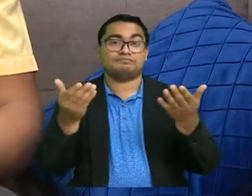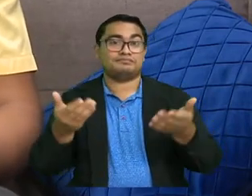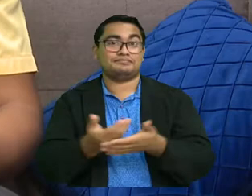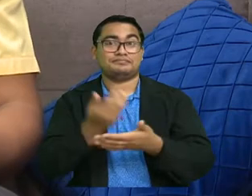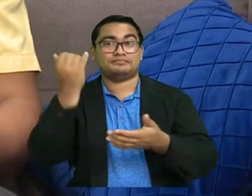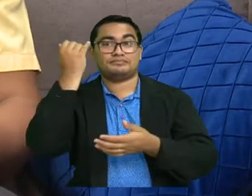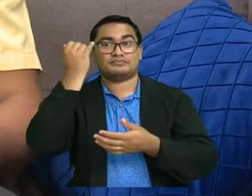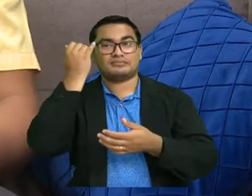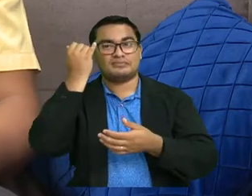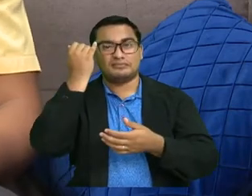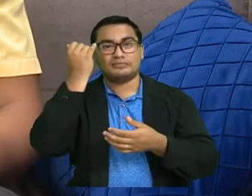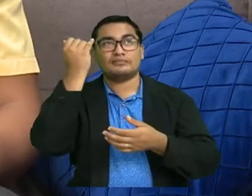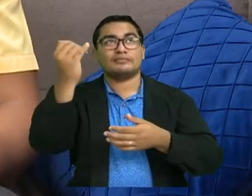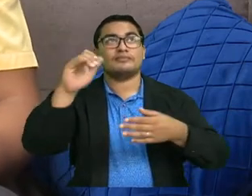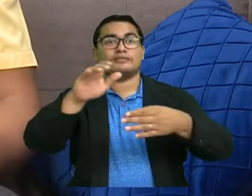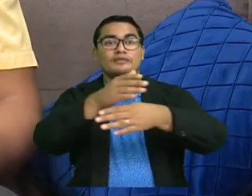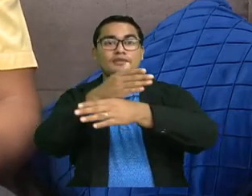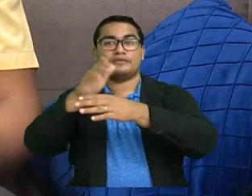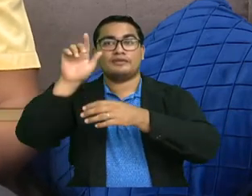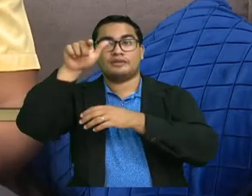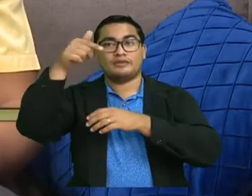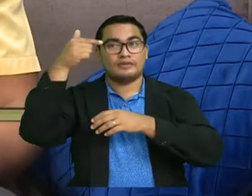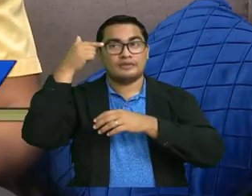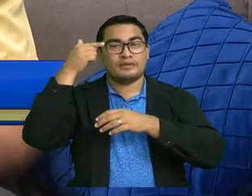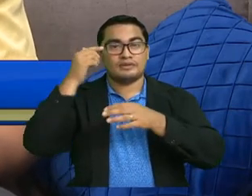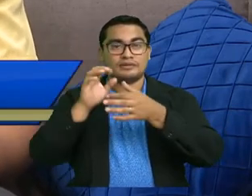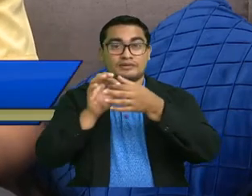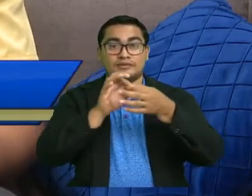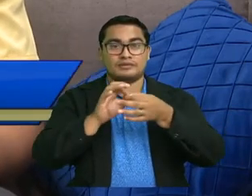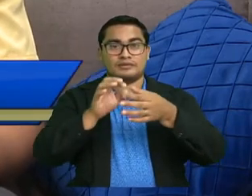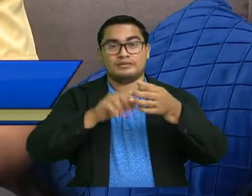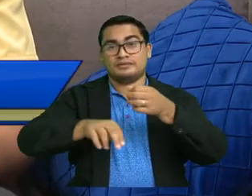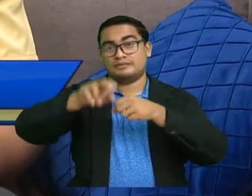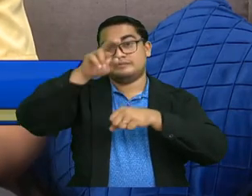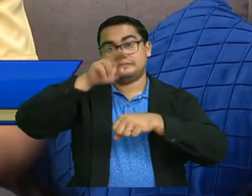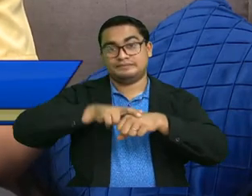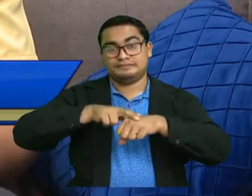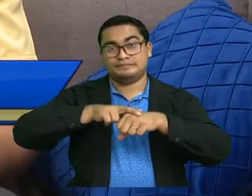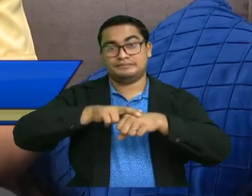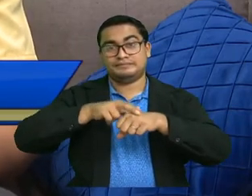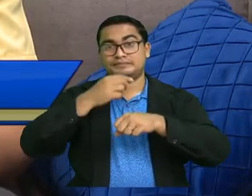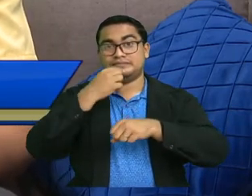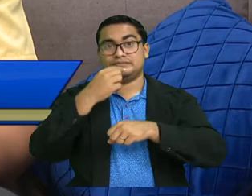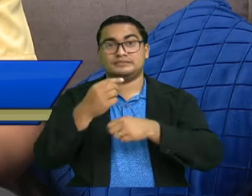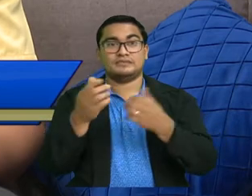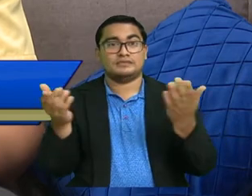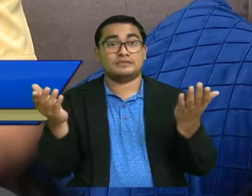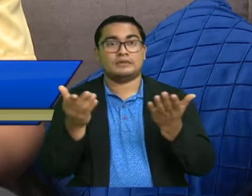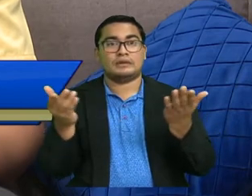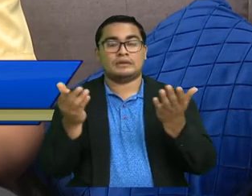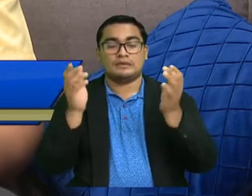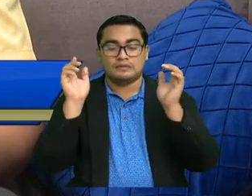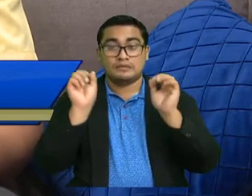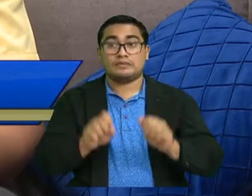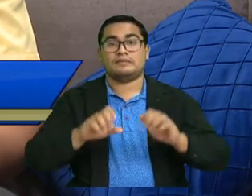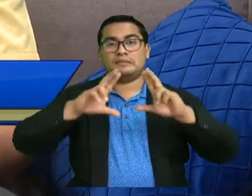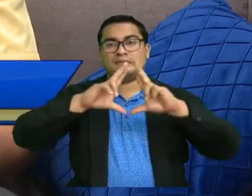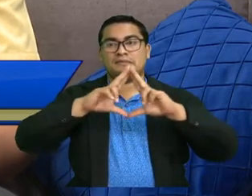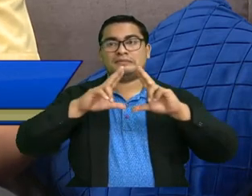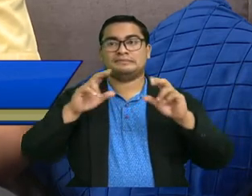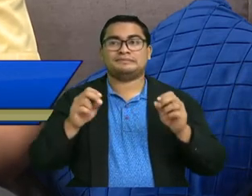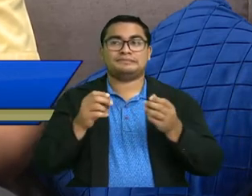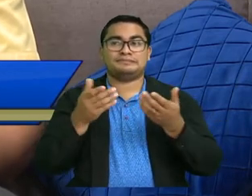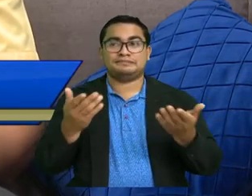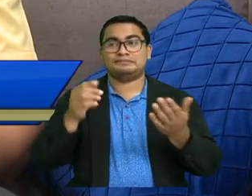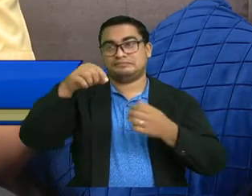emprendimientos, sobre los espacios que el Gobierno de Reconciliación y Unidad Nacional ha creado para que este entorno sea posible en nuestro país, pues